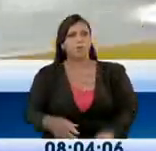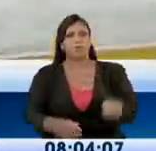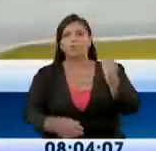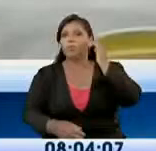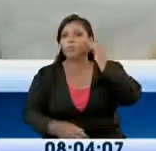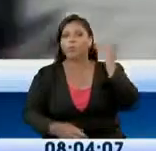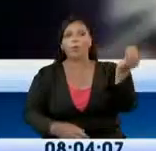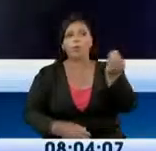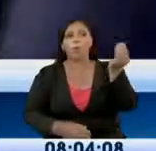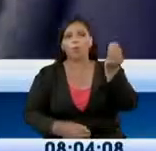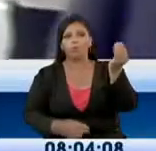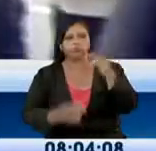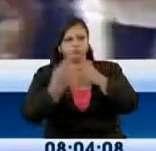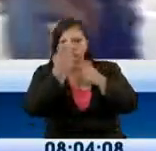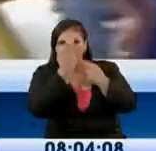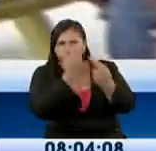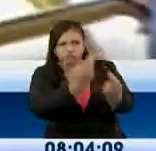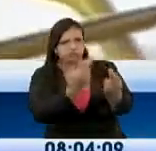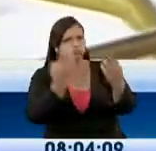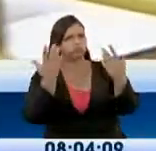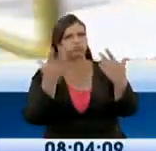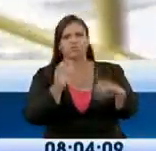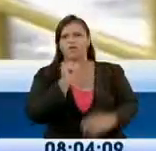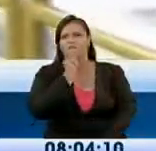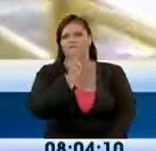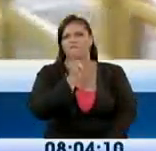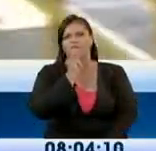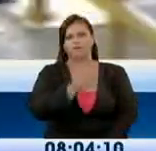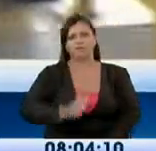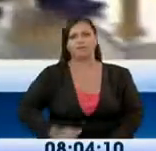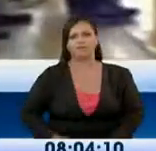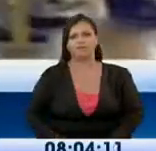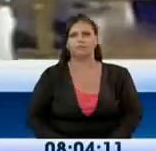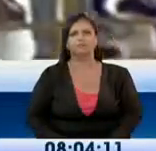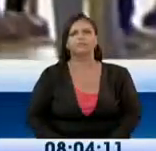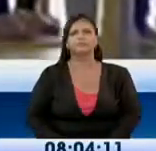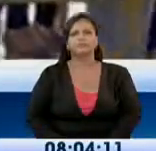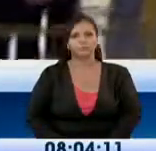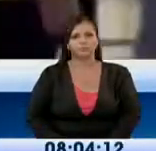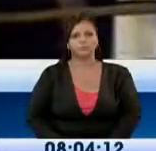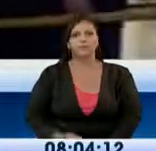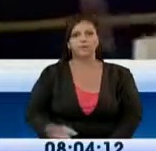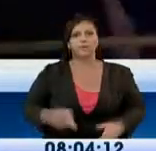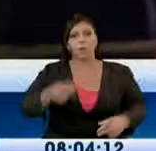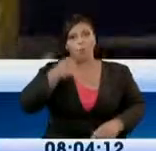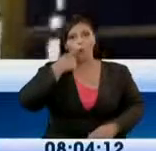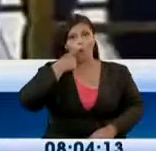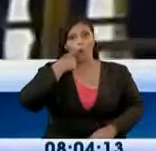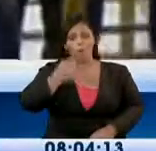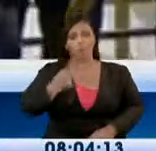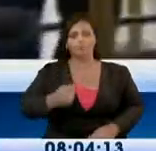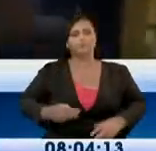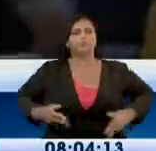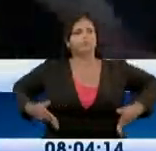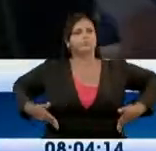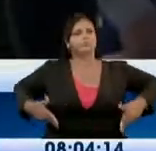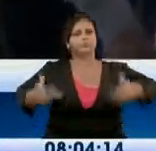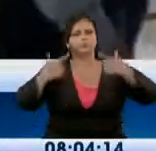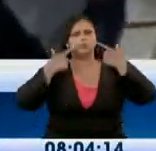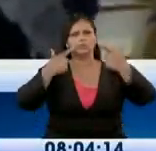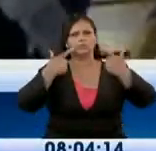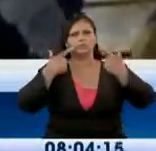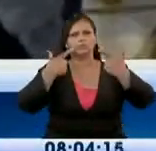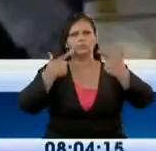colegios. Faltan el respeto a las usuarias. Exactamente, a los usuarios, ¿no? Y también le faltan el respeto a los guardias de seguridad. ¿A los guardias también? Claro,